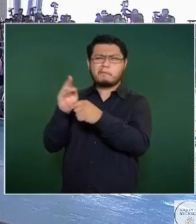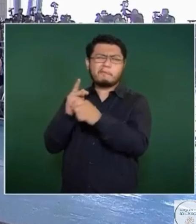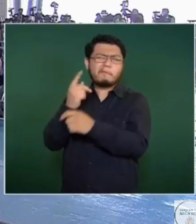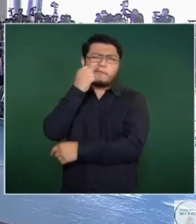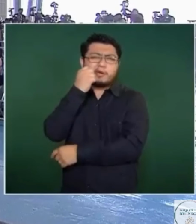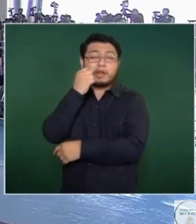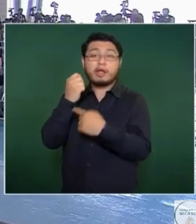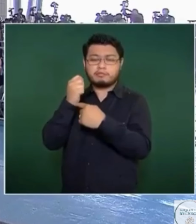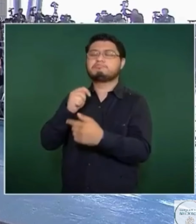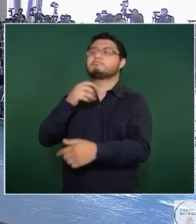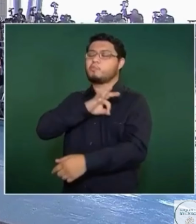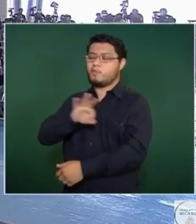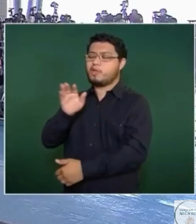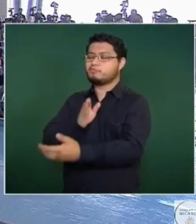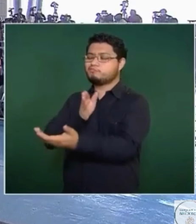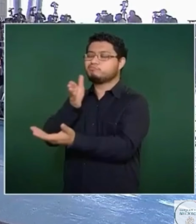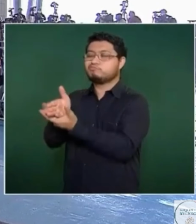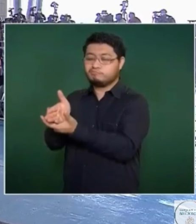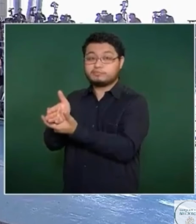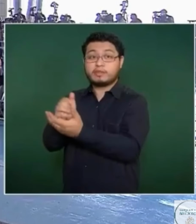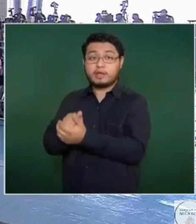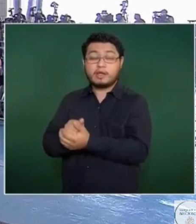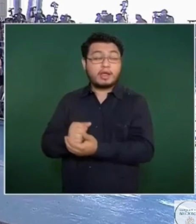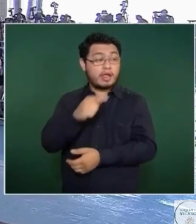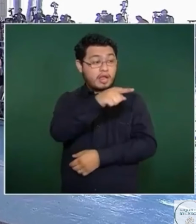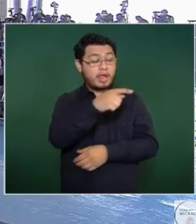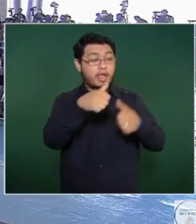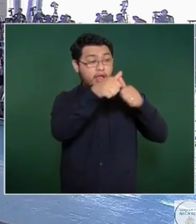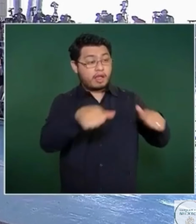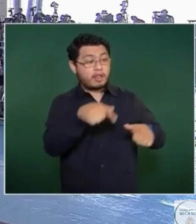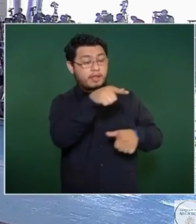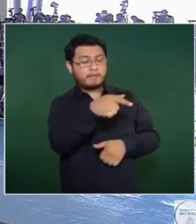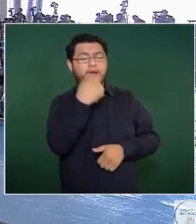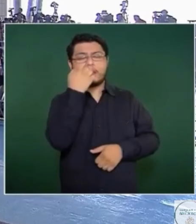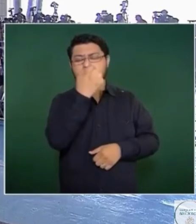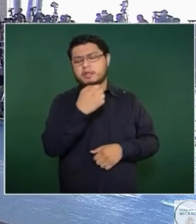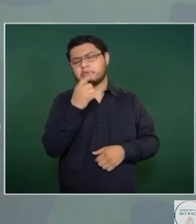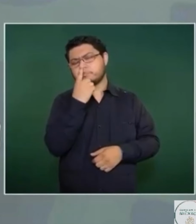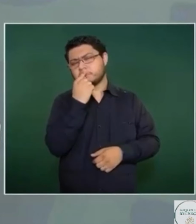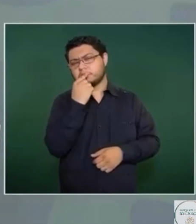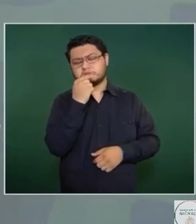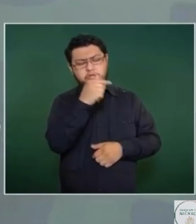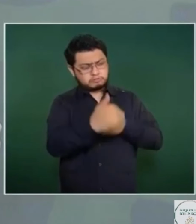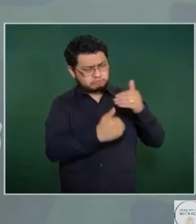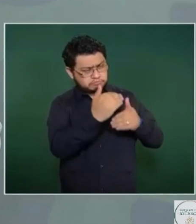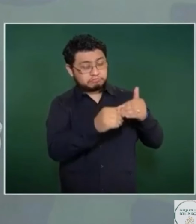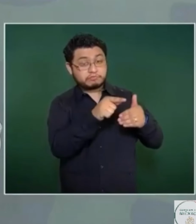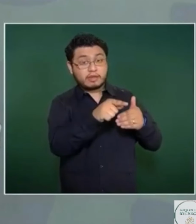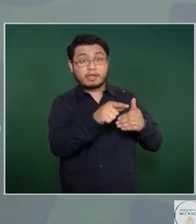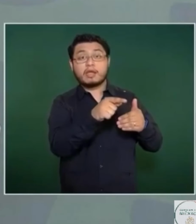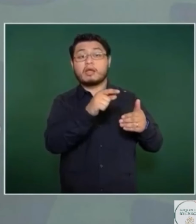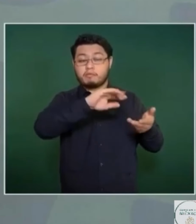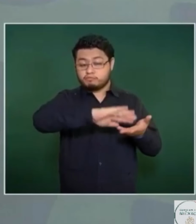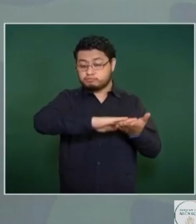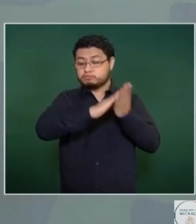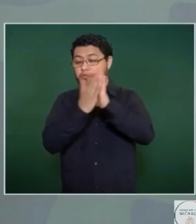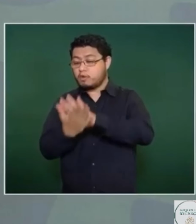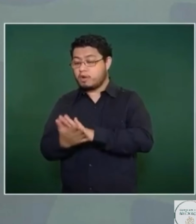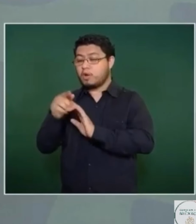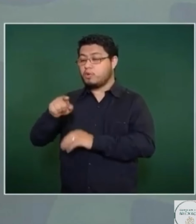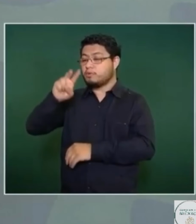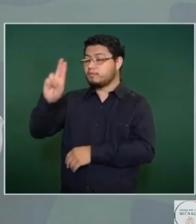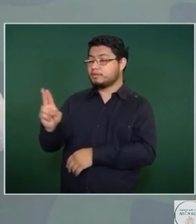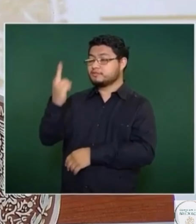100%. Y comentar también que la Academia de Policía está en un proceso de transformación para convertirse en la Universidad Policiaca de